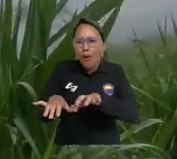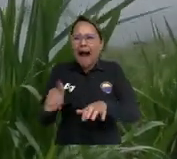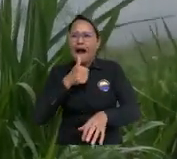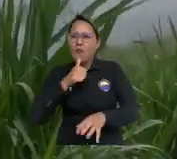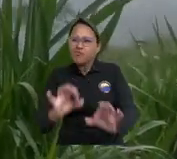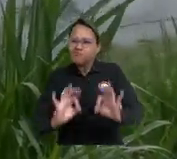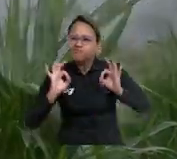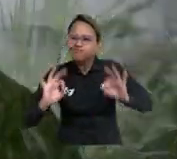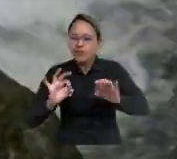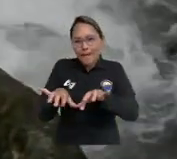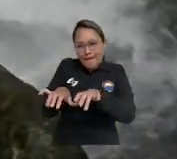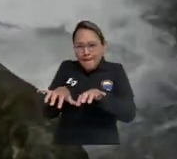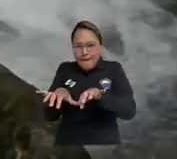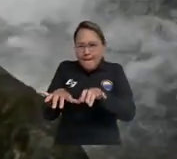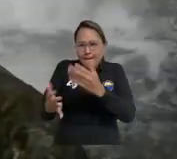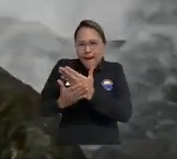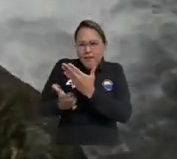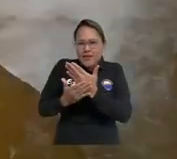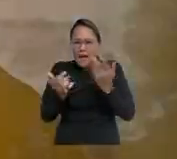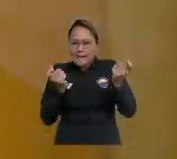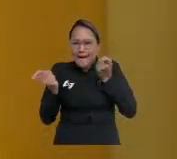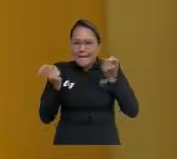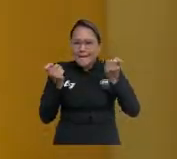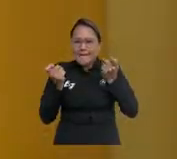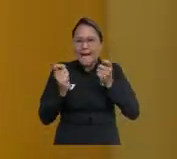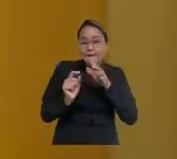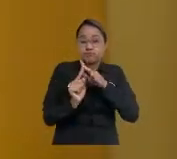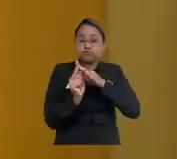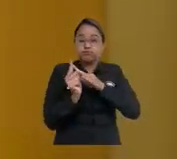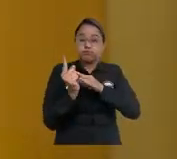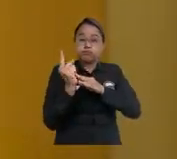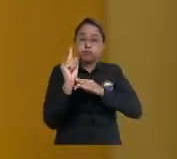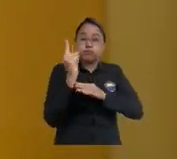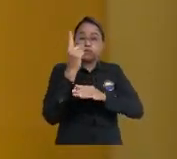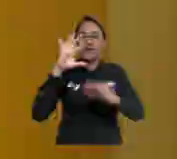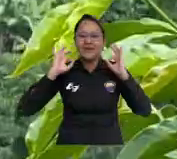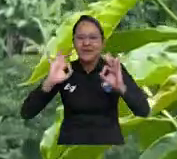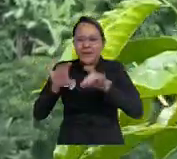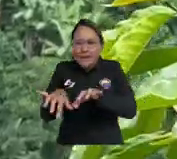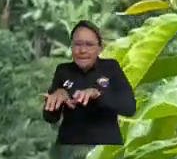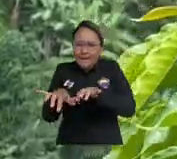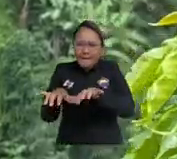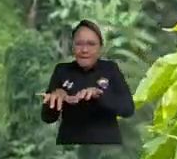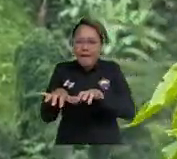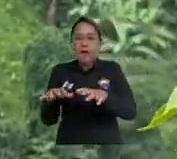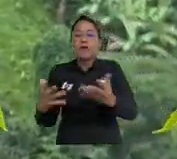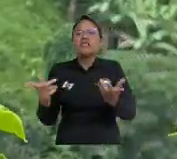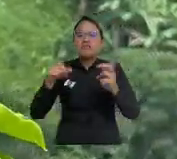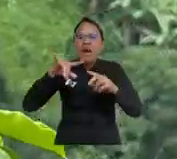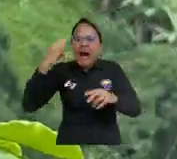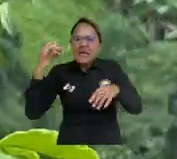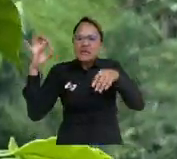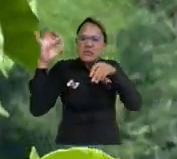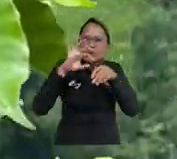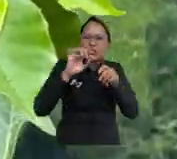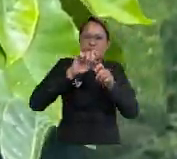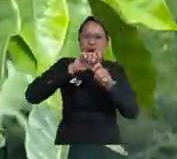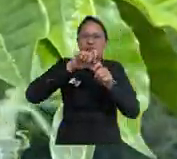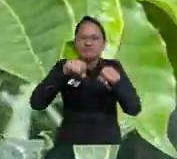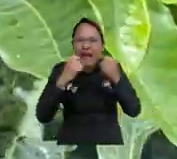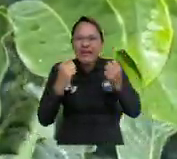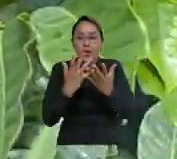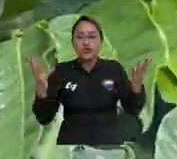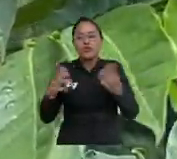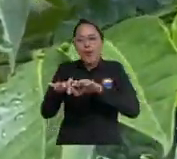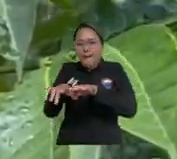del clima, de la calidad del agua. Se puede monitorear y controlar el crecimiento de las plantas, la presencia de